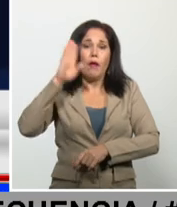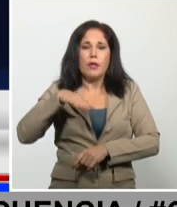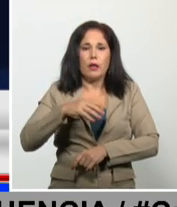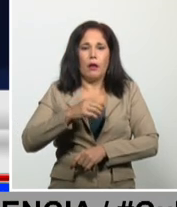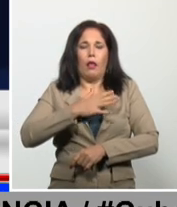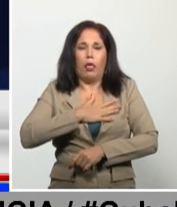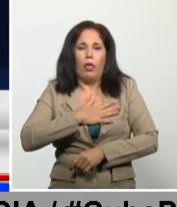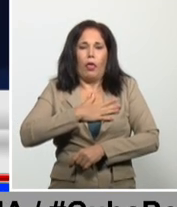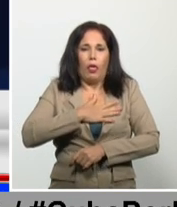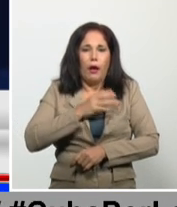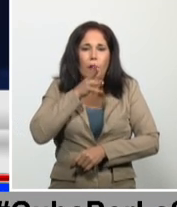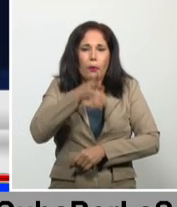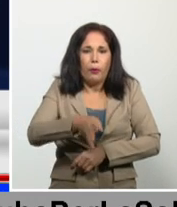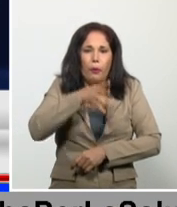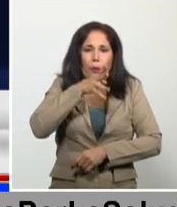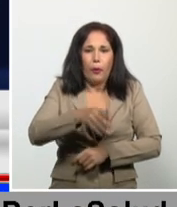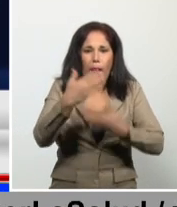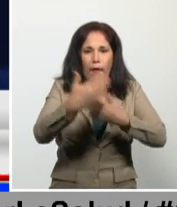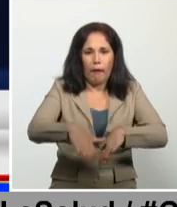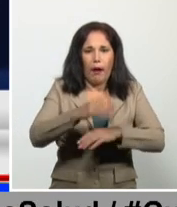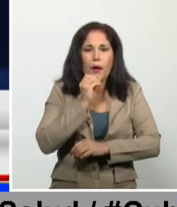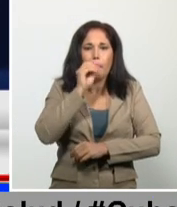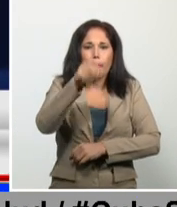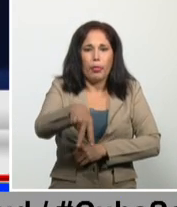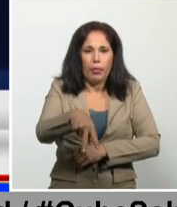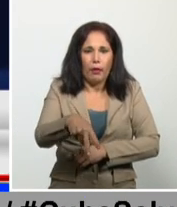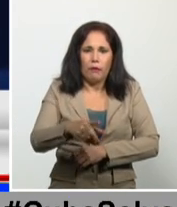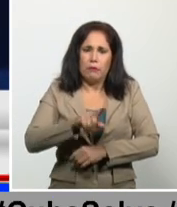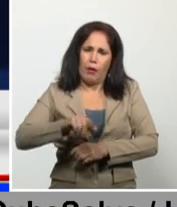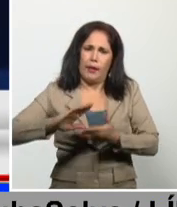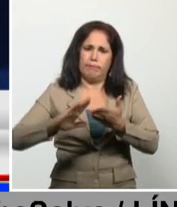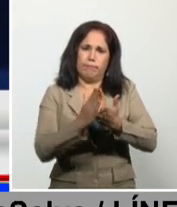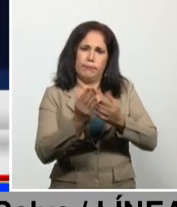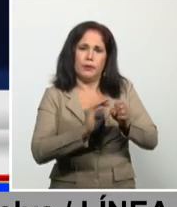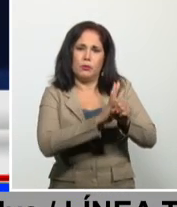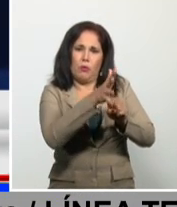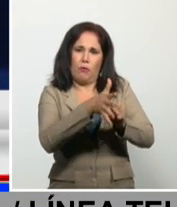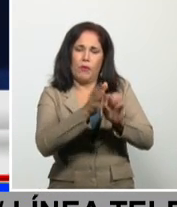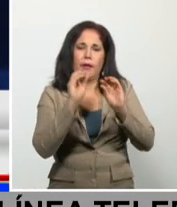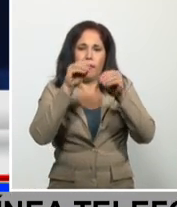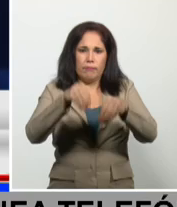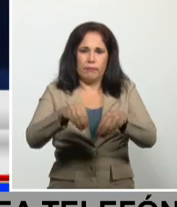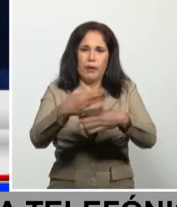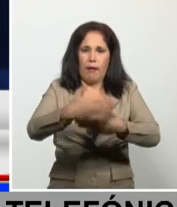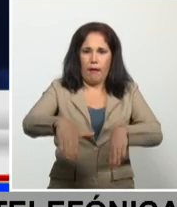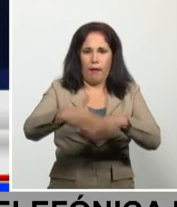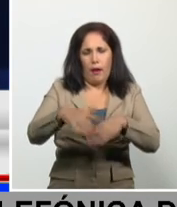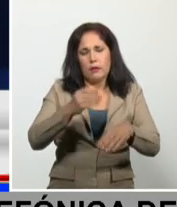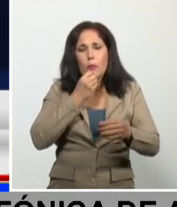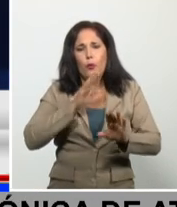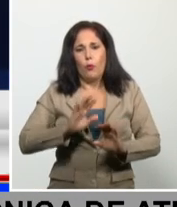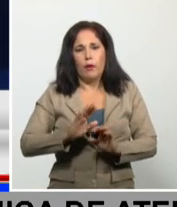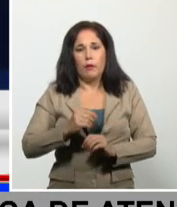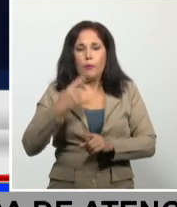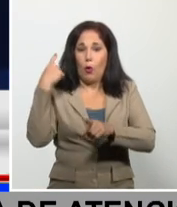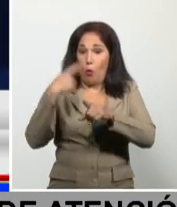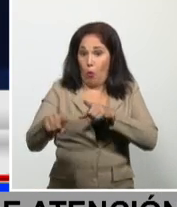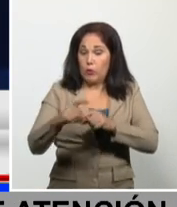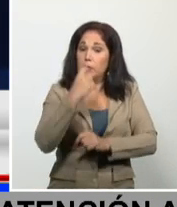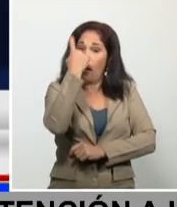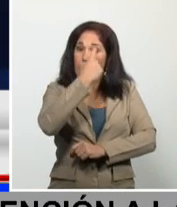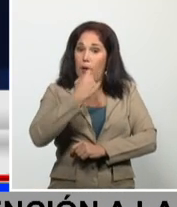a la calle, bueno, se pueda ir eliminando su presencia como tal. Me han preguntado, finalmente